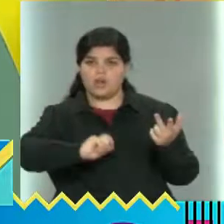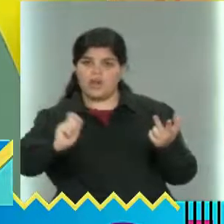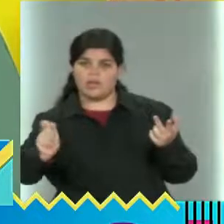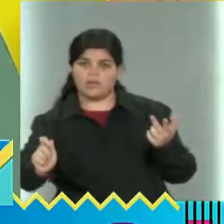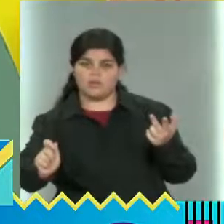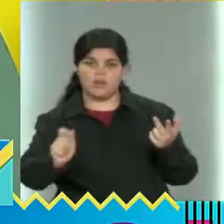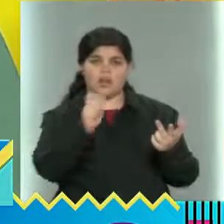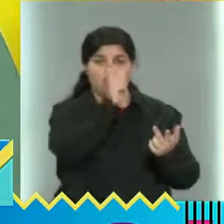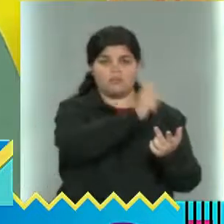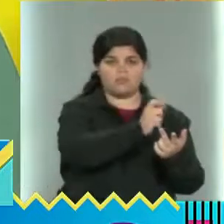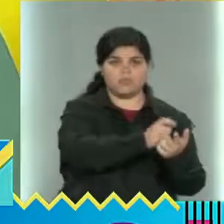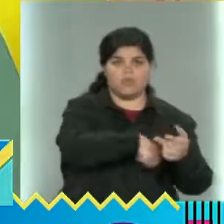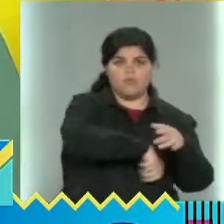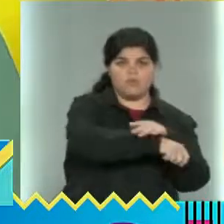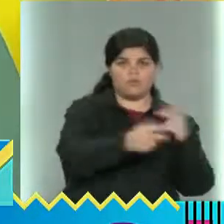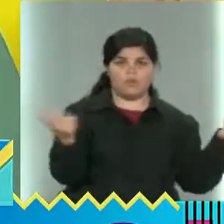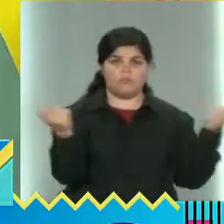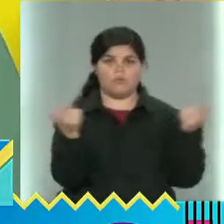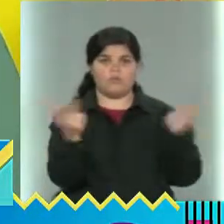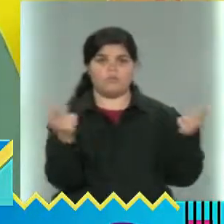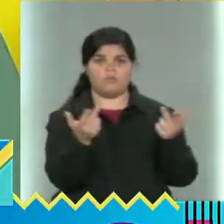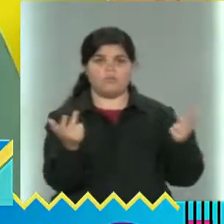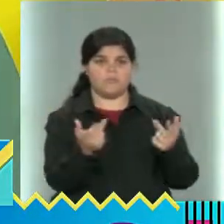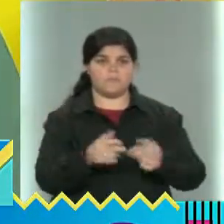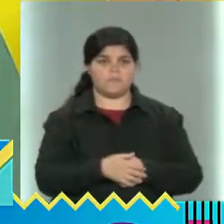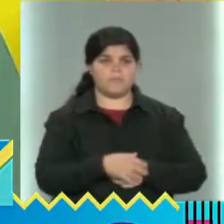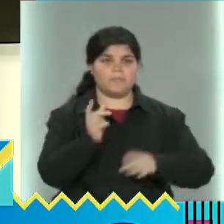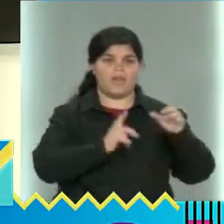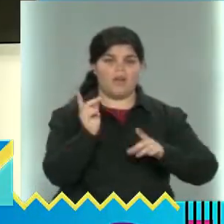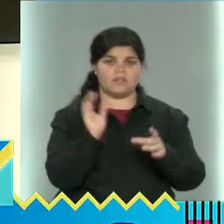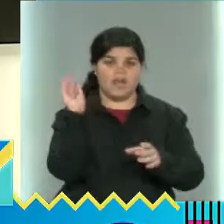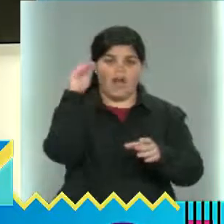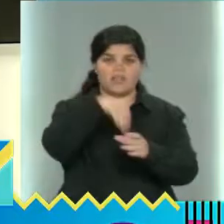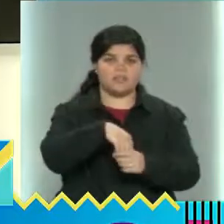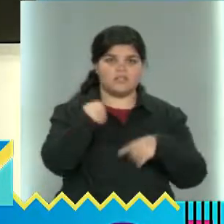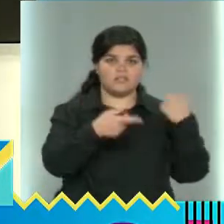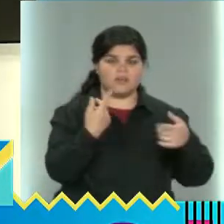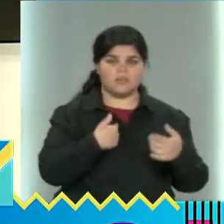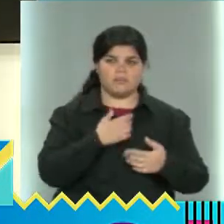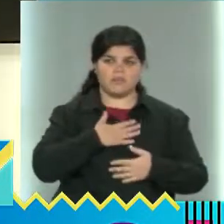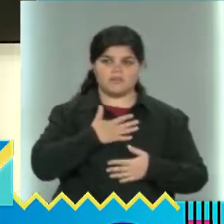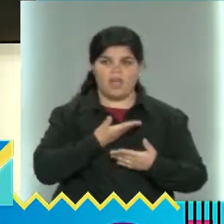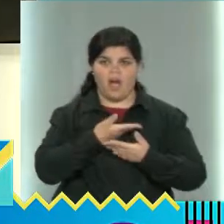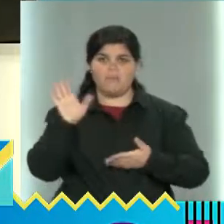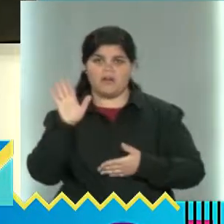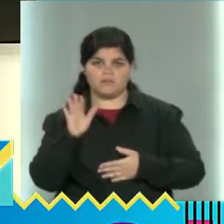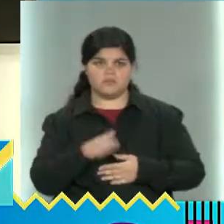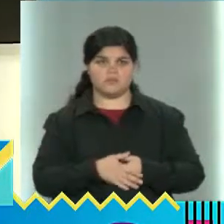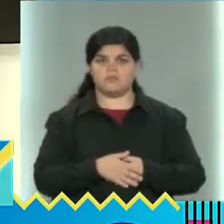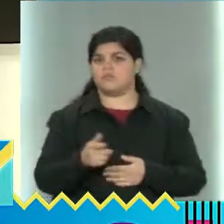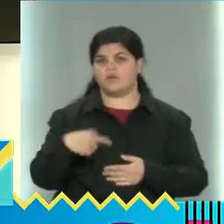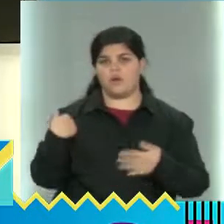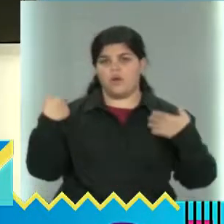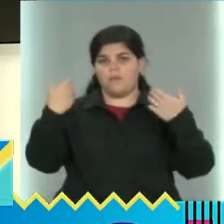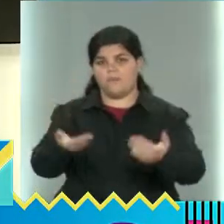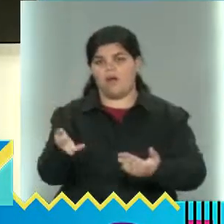todos muy afuera del resto, ¿no? Los que solemos estar metidos en este tipo de cosas. Bueno, en el bloque va ganando por las mujeres, ¿no?